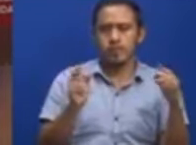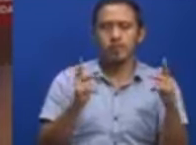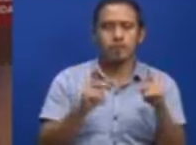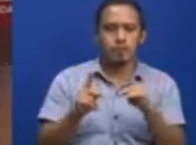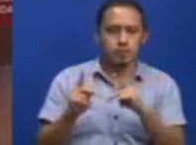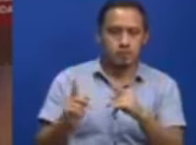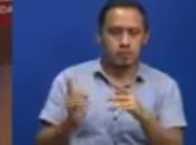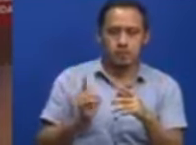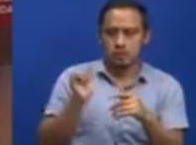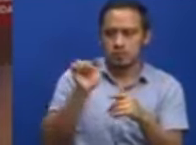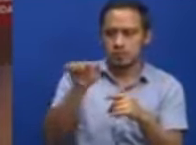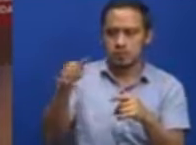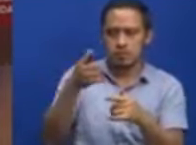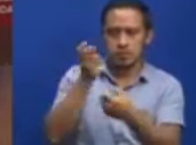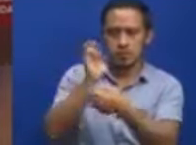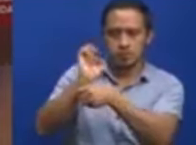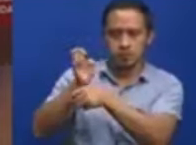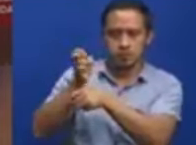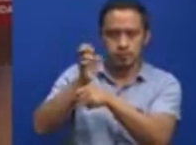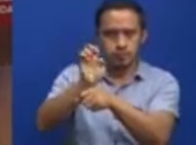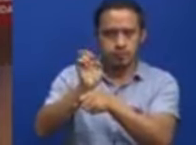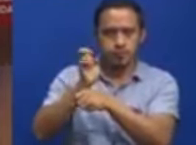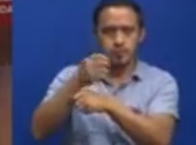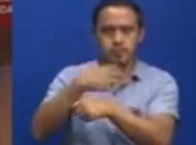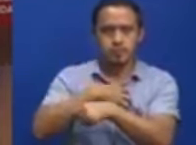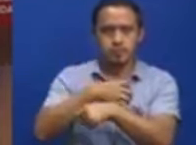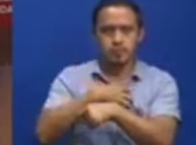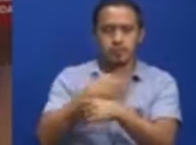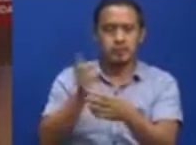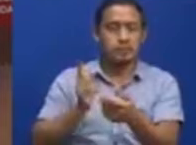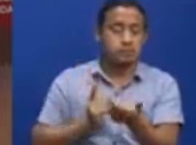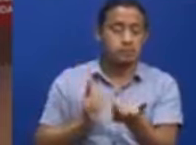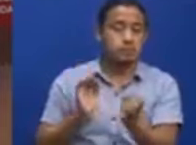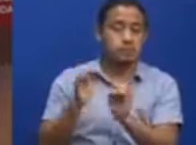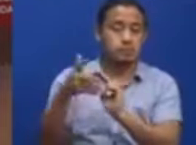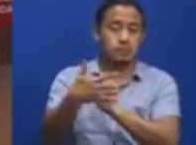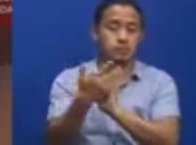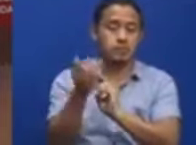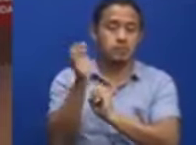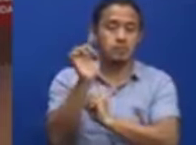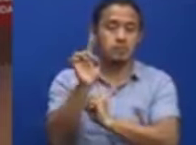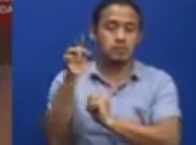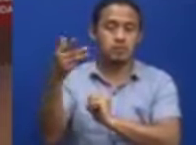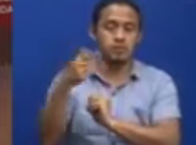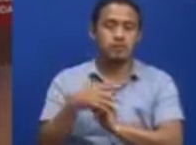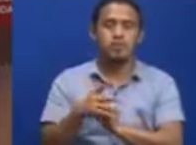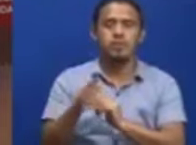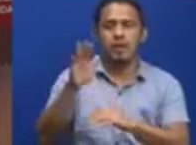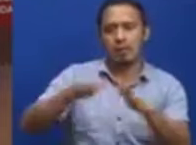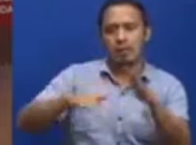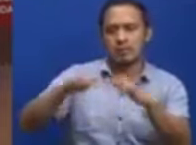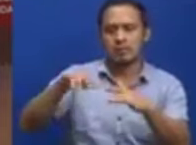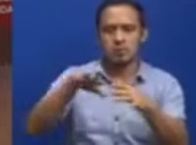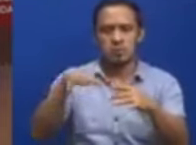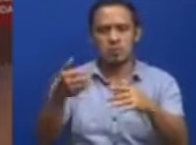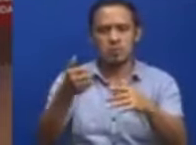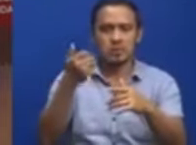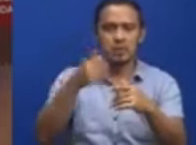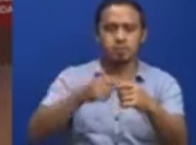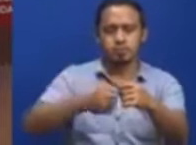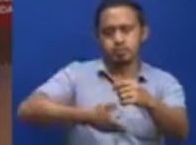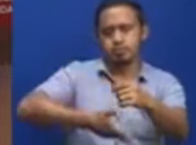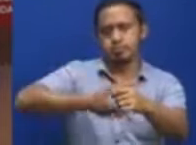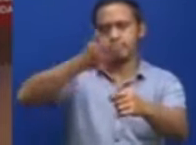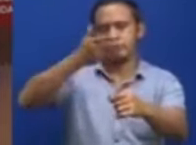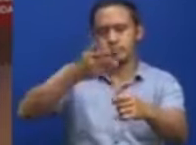en seguimiento responsable y cuidadoso por COVID-19 con frecuencia han tenido padecimientos asociados con hipertensión